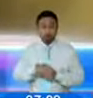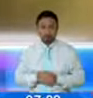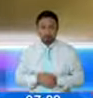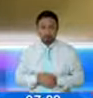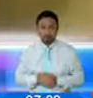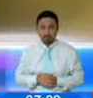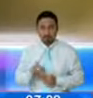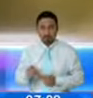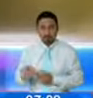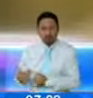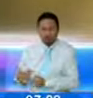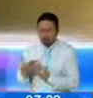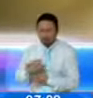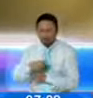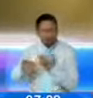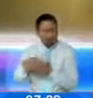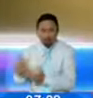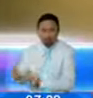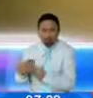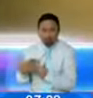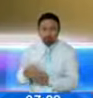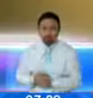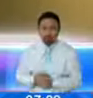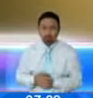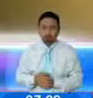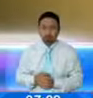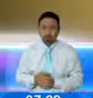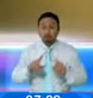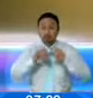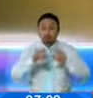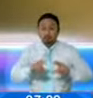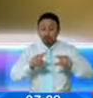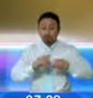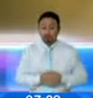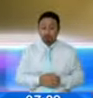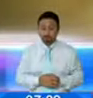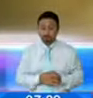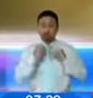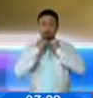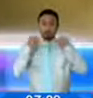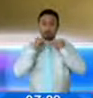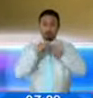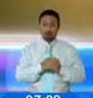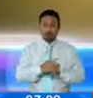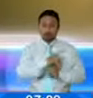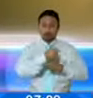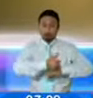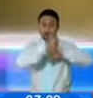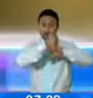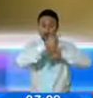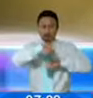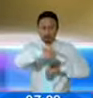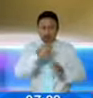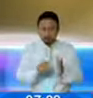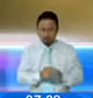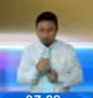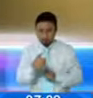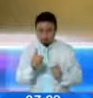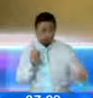Entonces ella me confesó todo. Cuando el sacerdote se cayó del pedestal, luego del testimonio de la niña, ¿usted lo